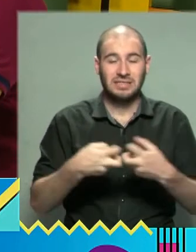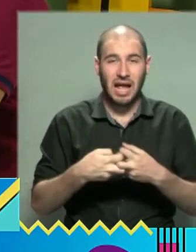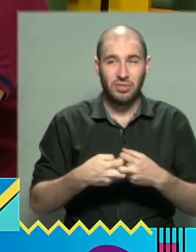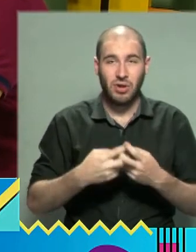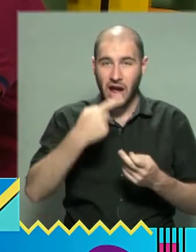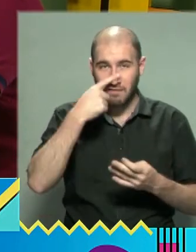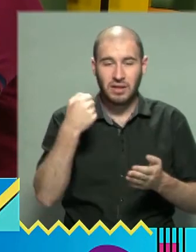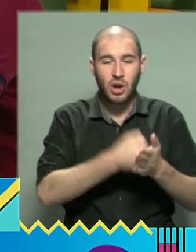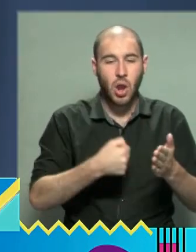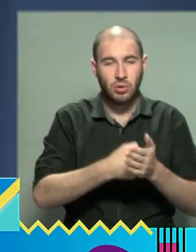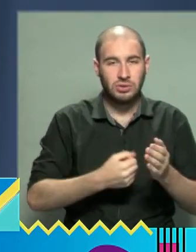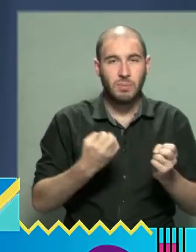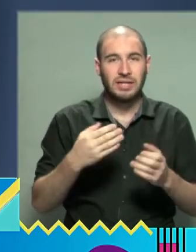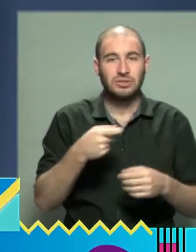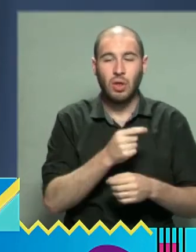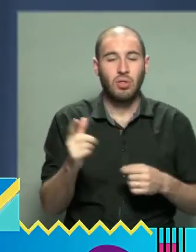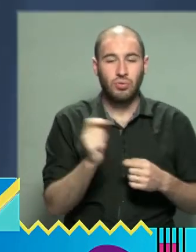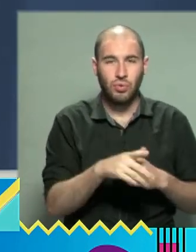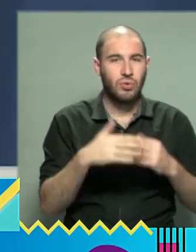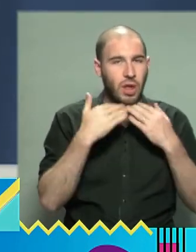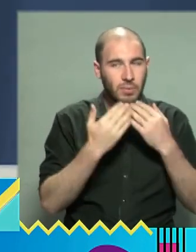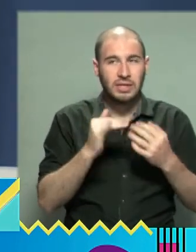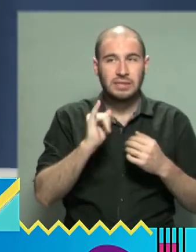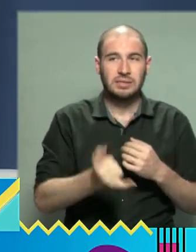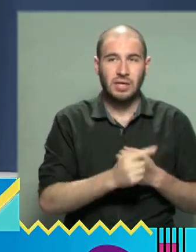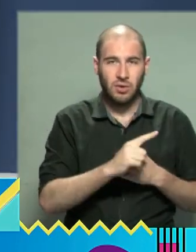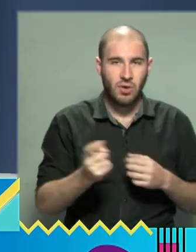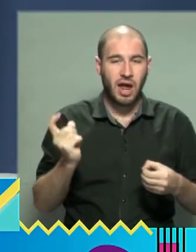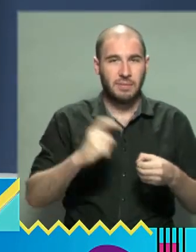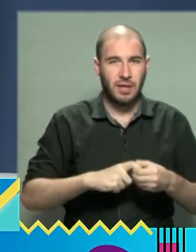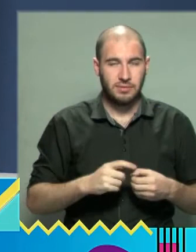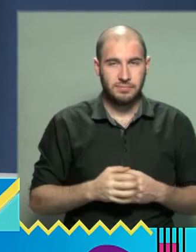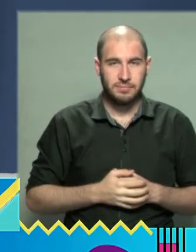termina luchando por tu salario, por más que estés o no agremiado.